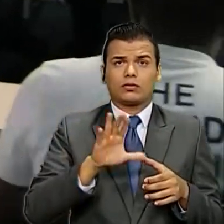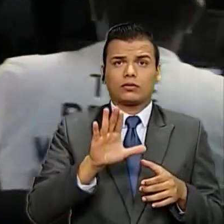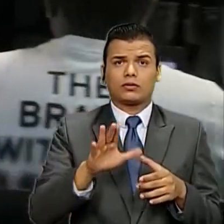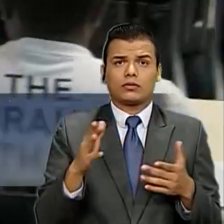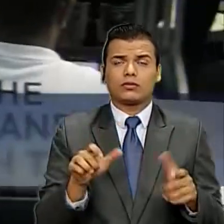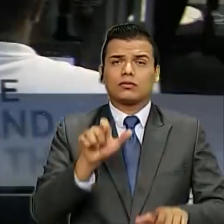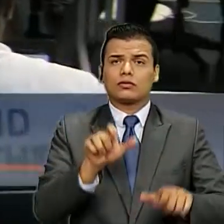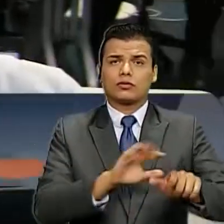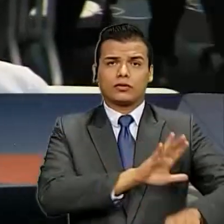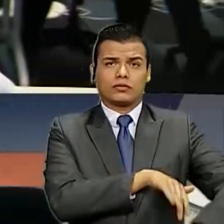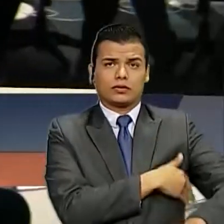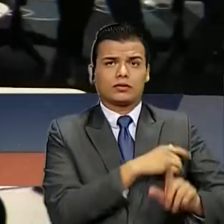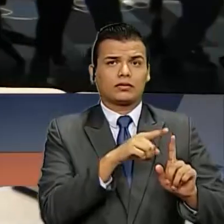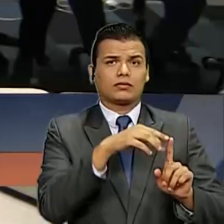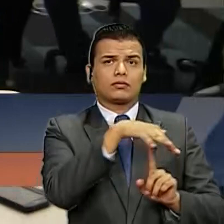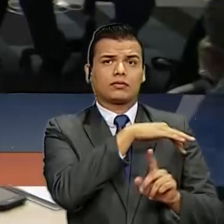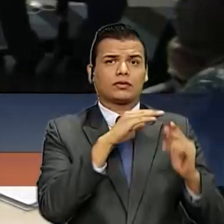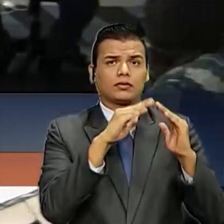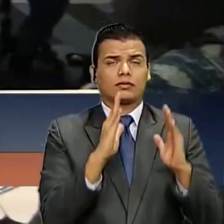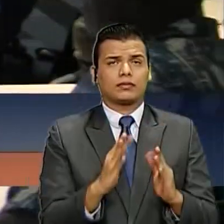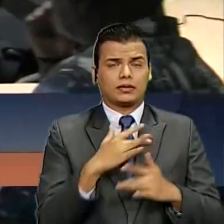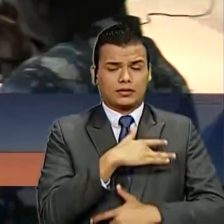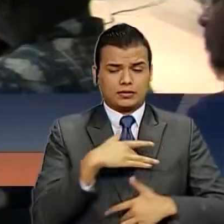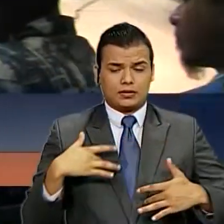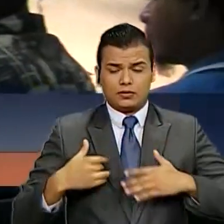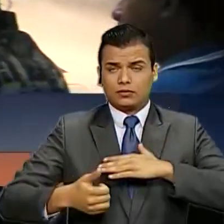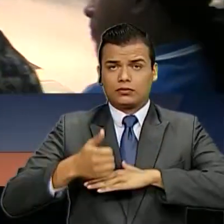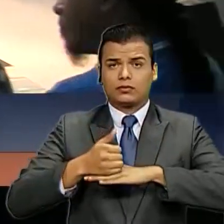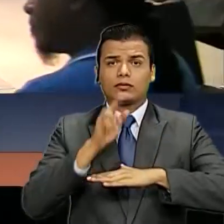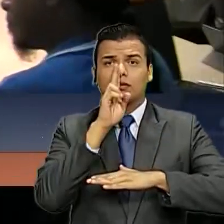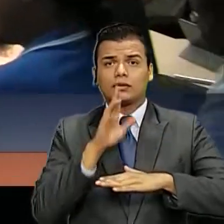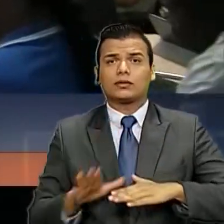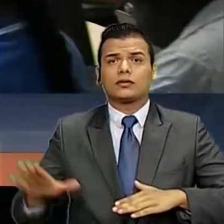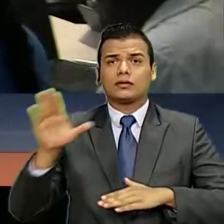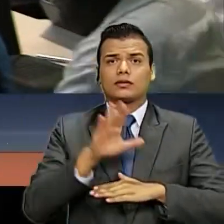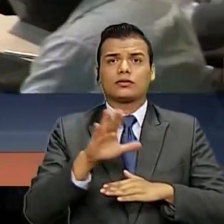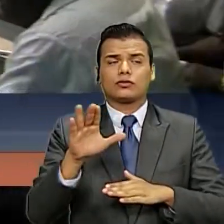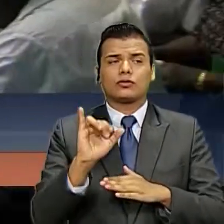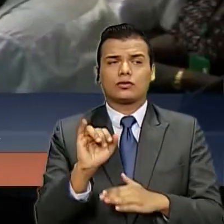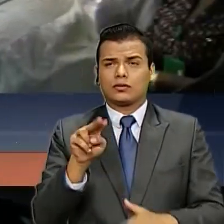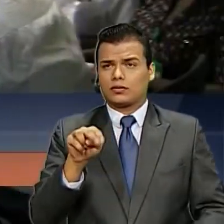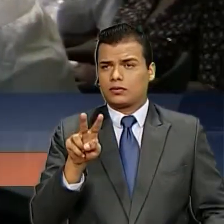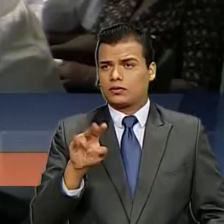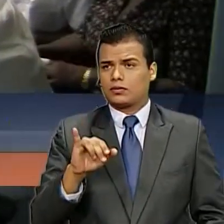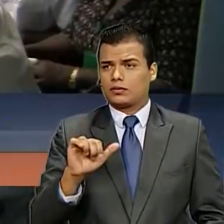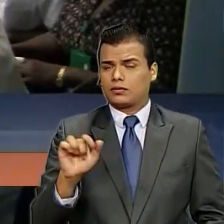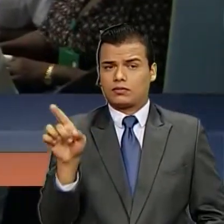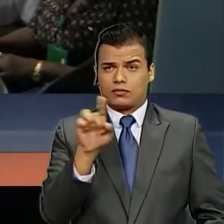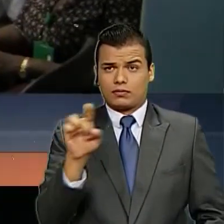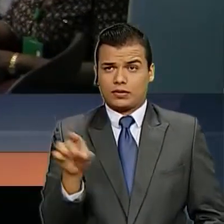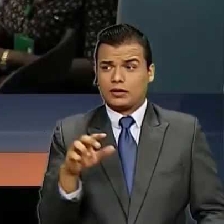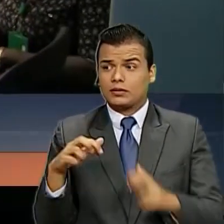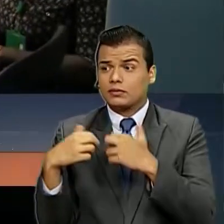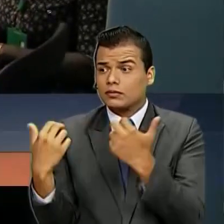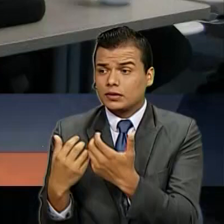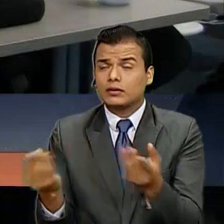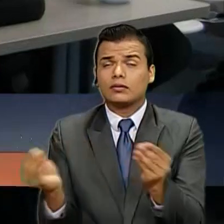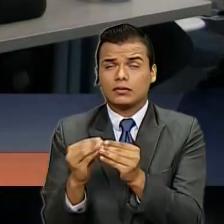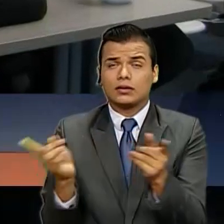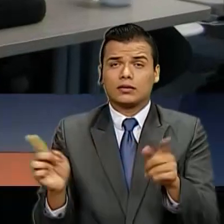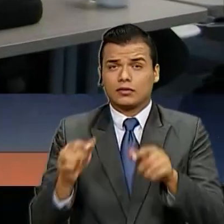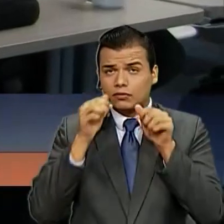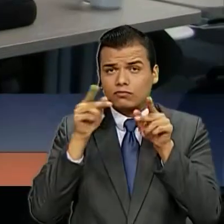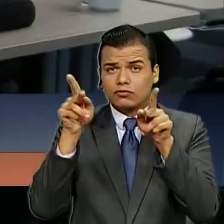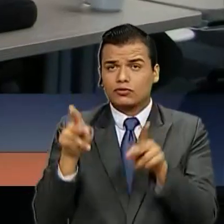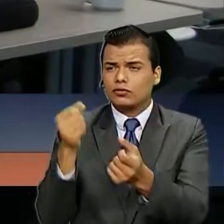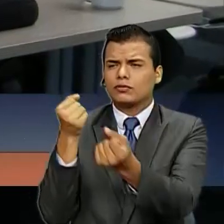están los ministros de Ambiente, de Vivienda, de Salud y el director nacional de Invías. En la mesa ha estado participando la gobernadora